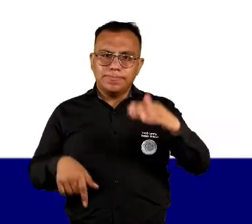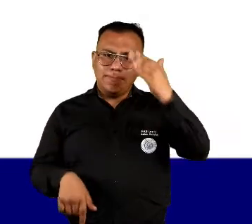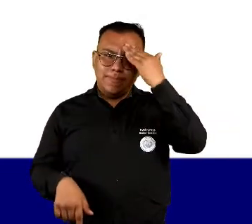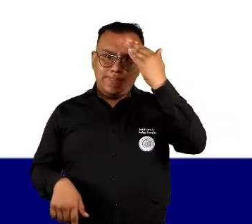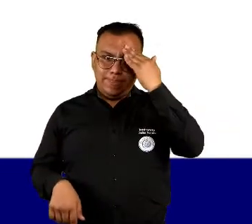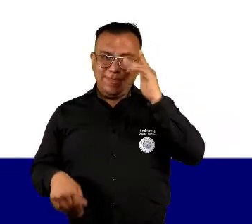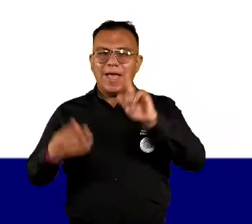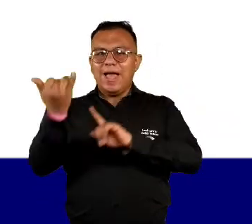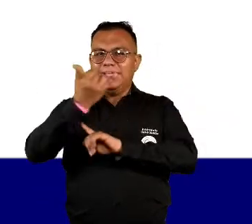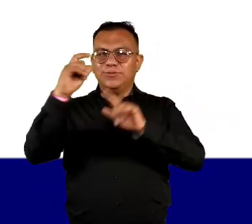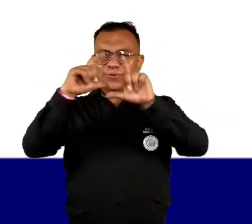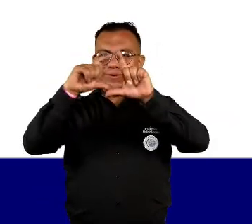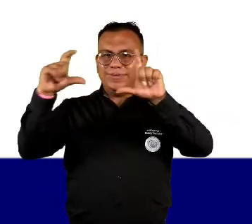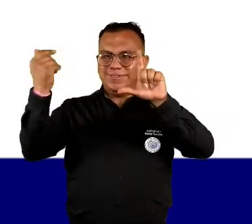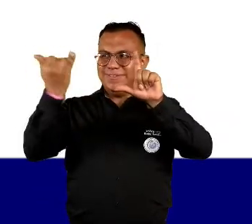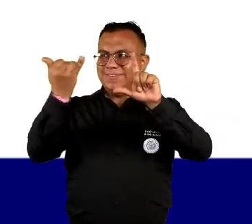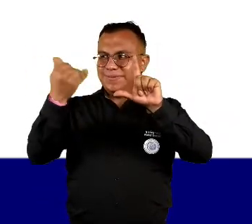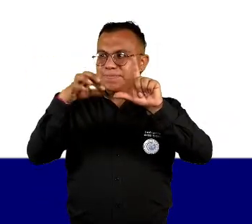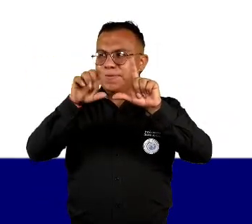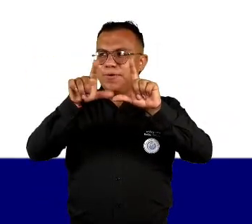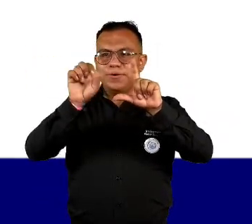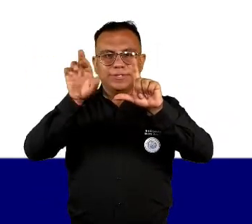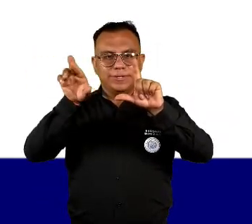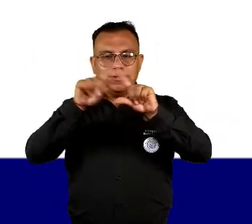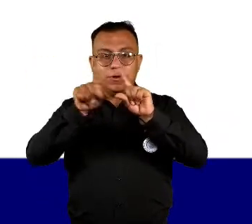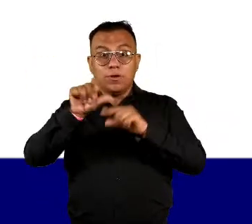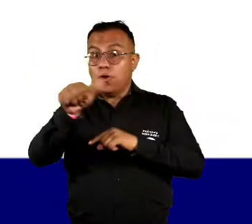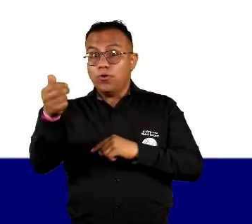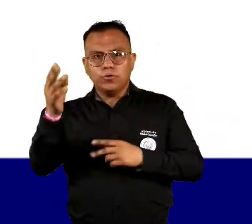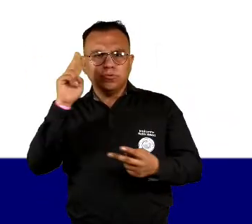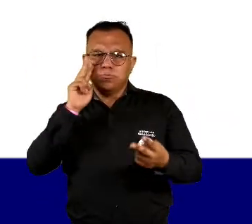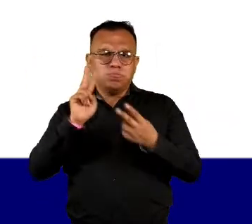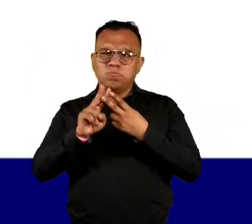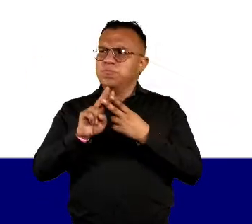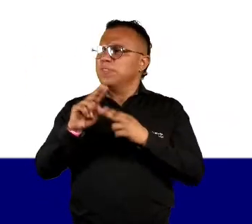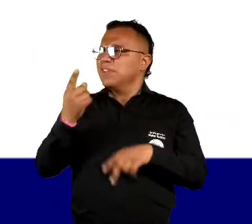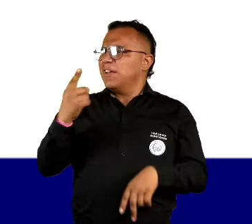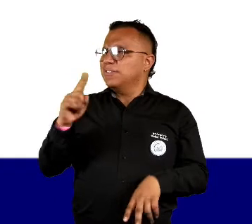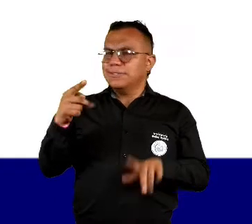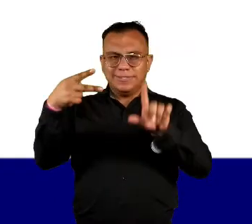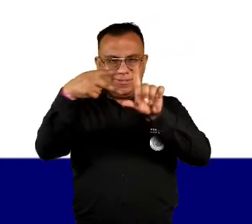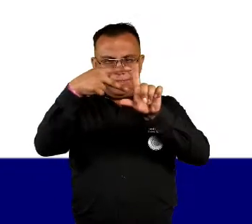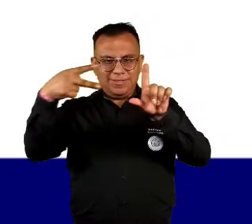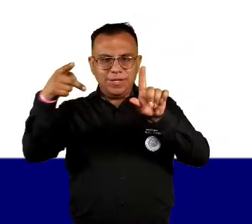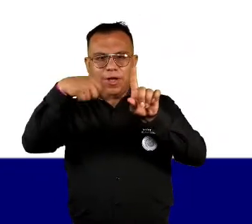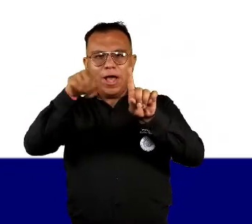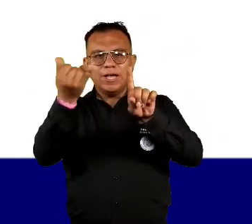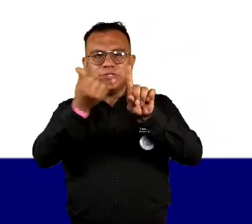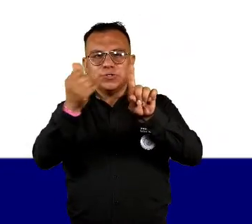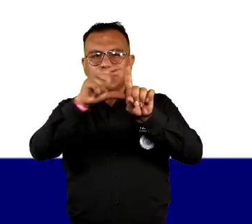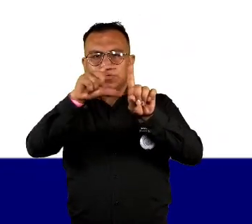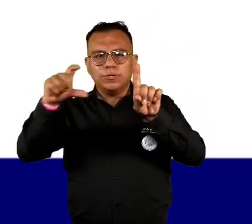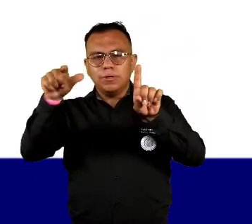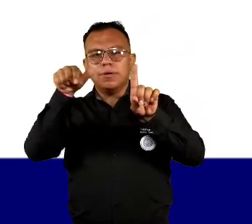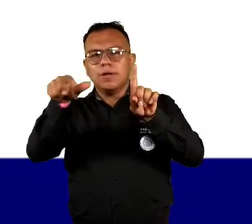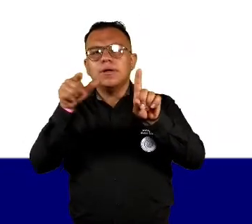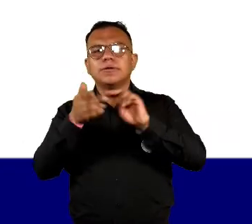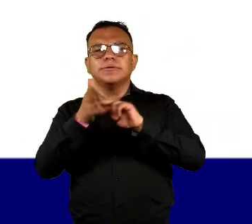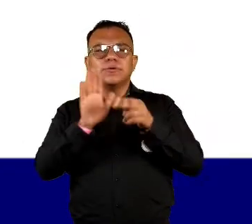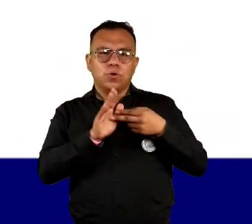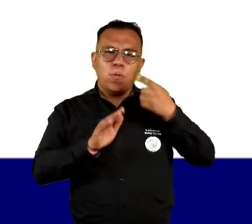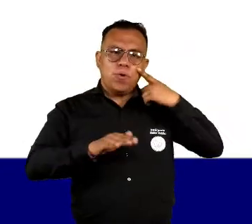lo que es un Pablito obviamente para los demás que no saben lo que es un publisher un publisher es como una discográfica para